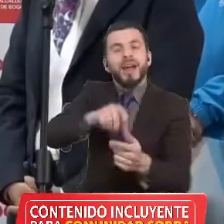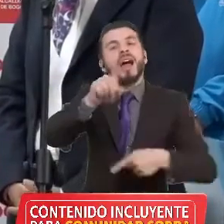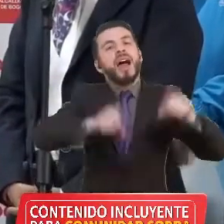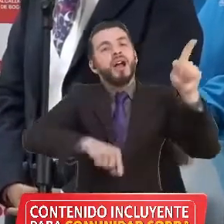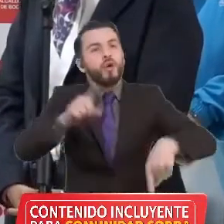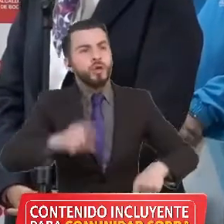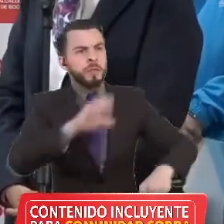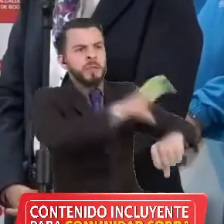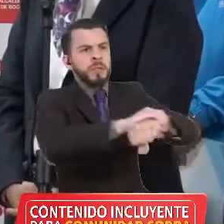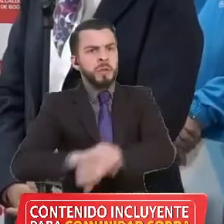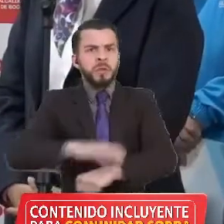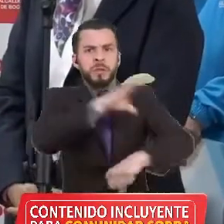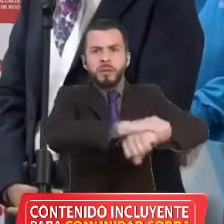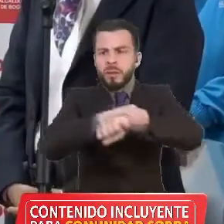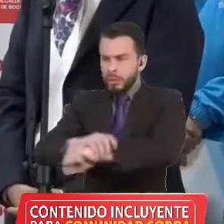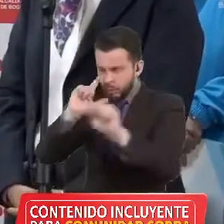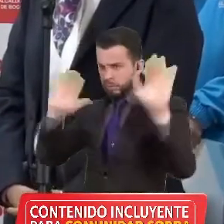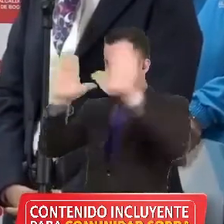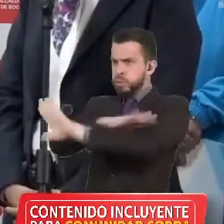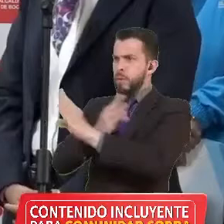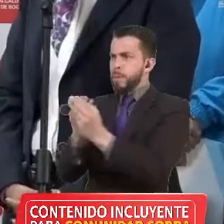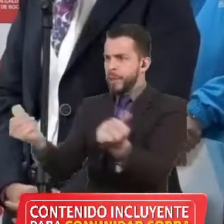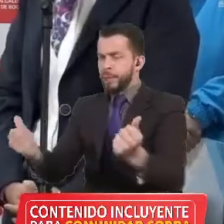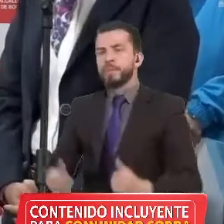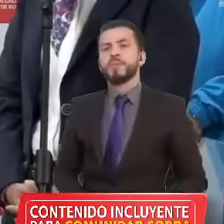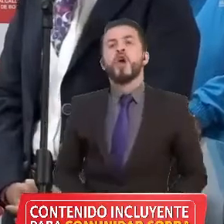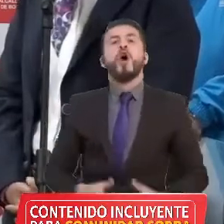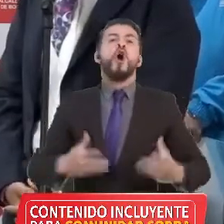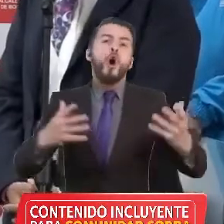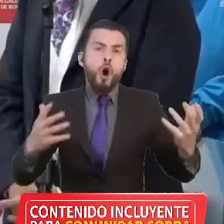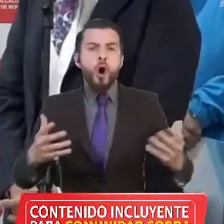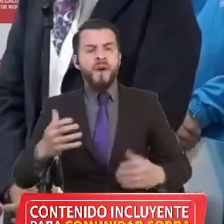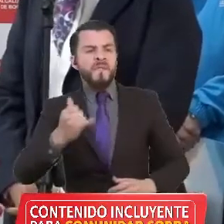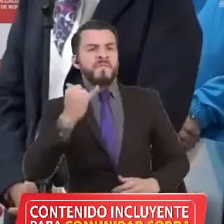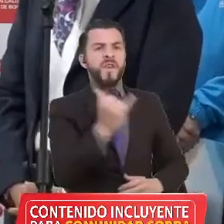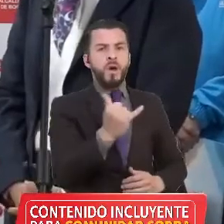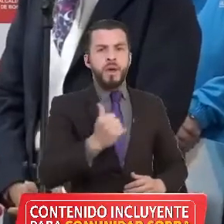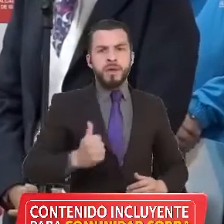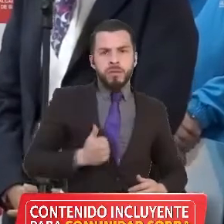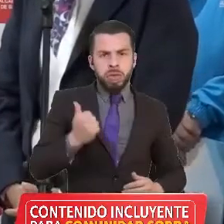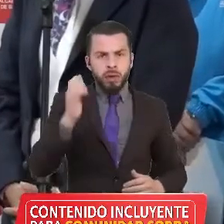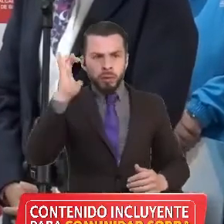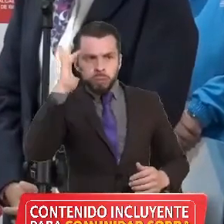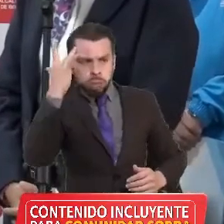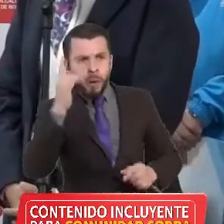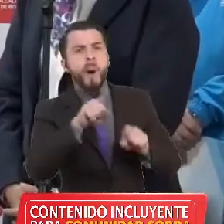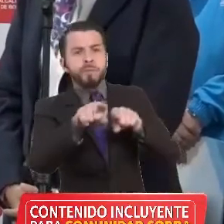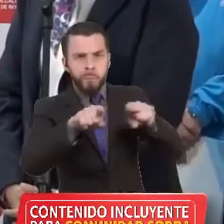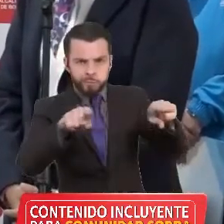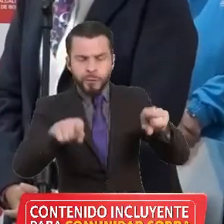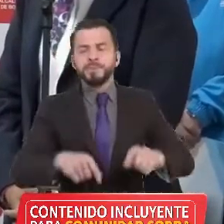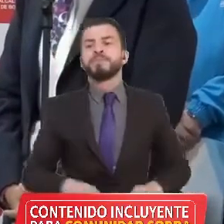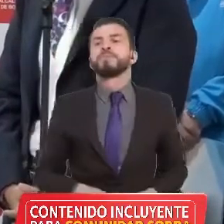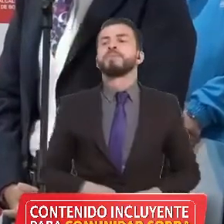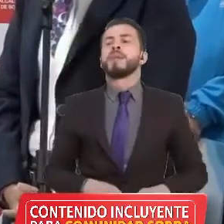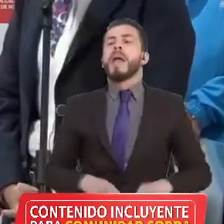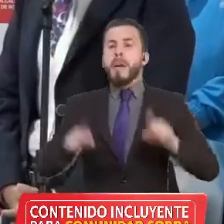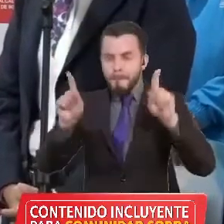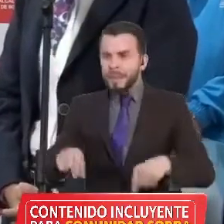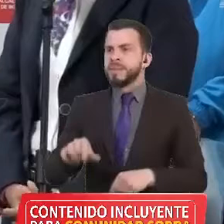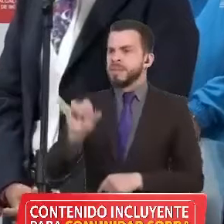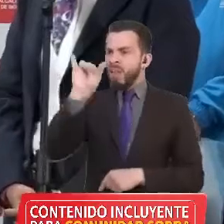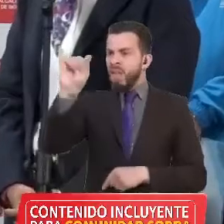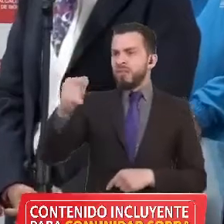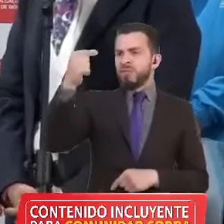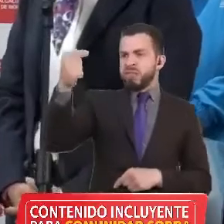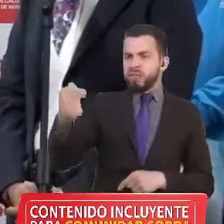presuntos casos de uso excesivo de la fuerza con lesiones graves presuntos casos de estigmatización y